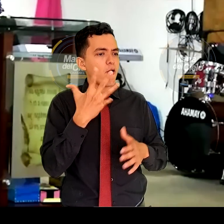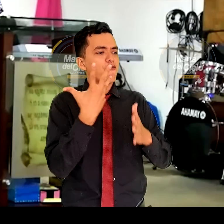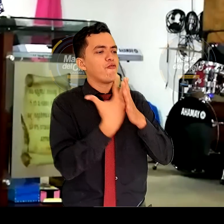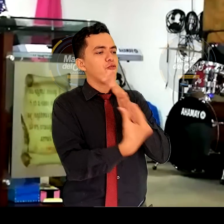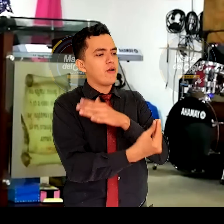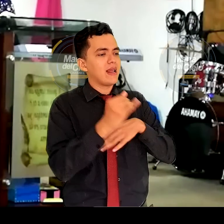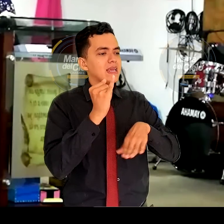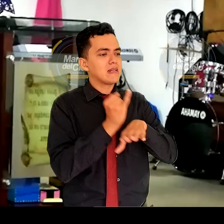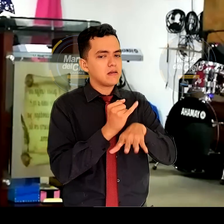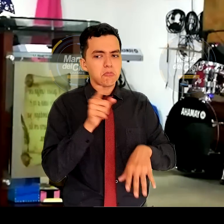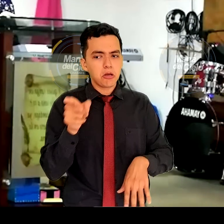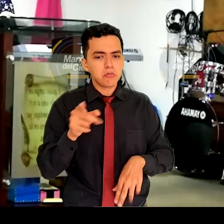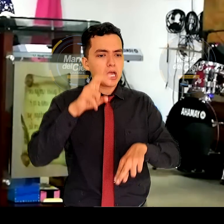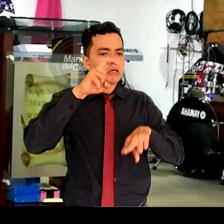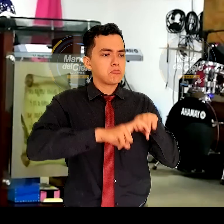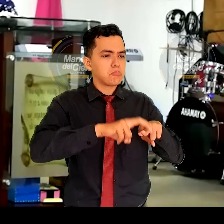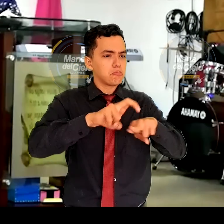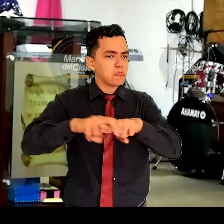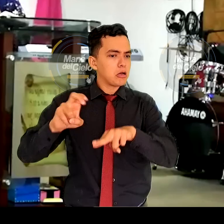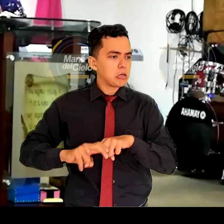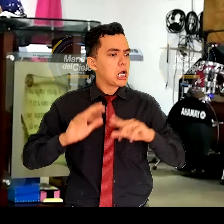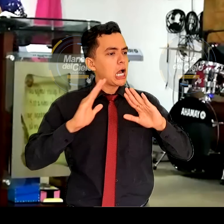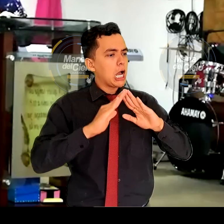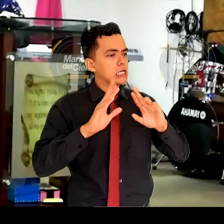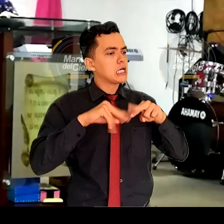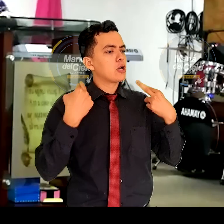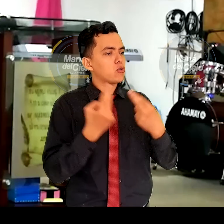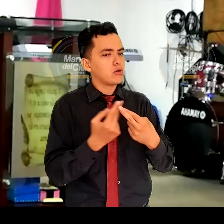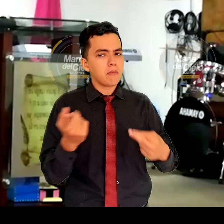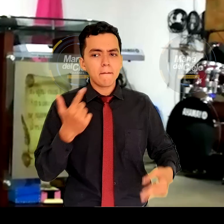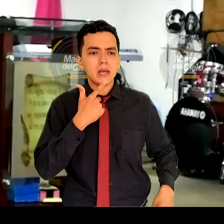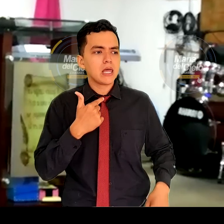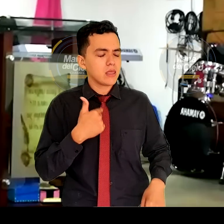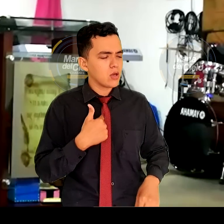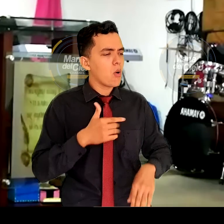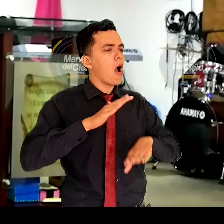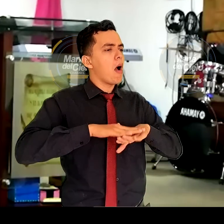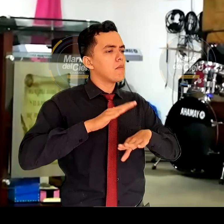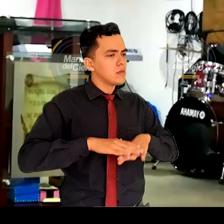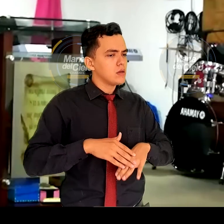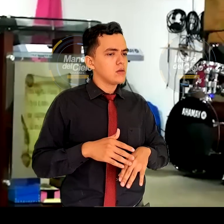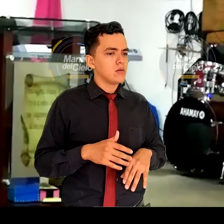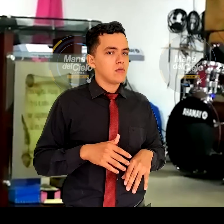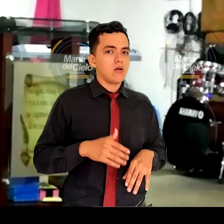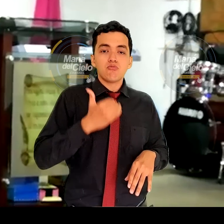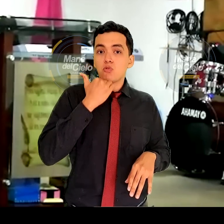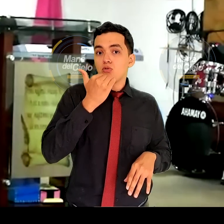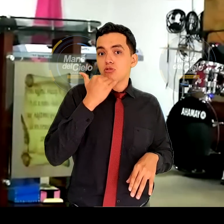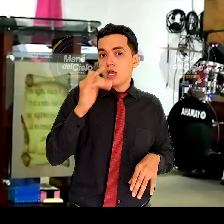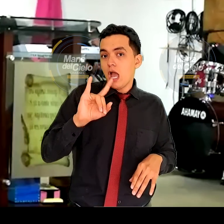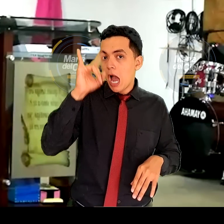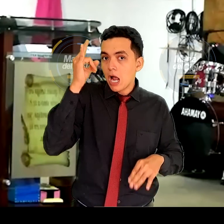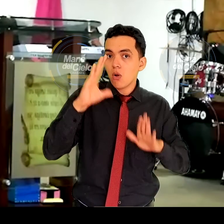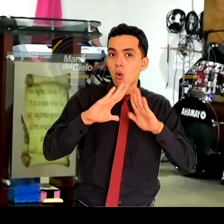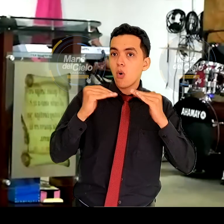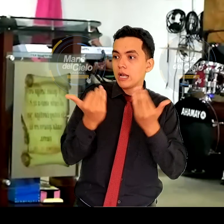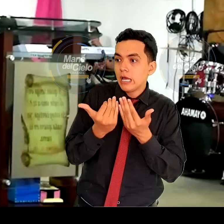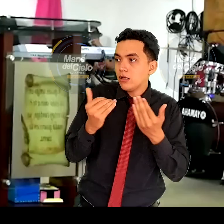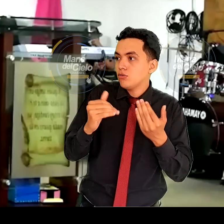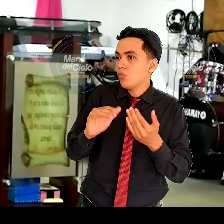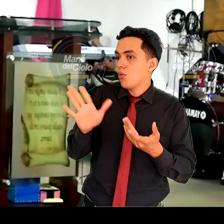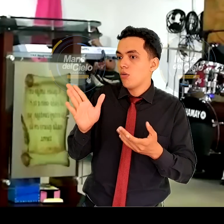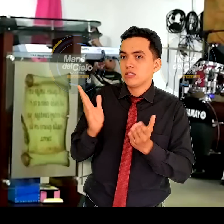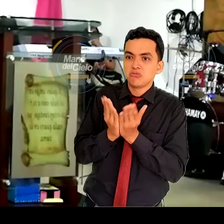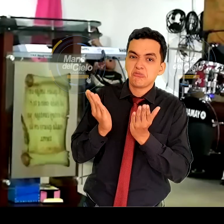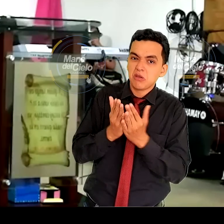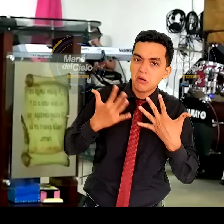casa: mamá, papá, siéntese porque ya no aguanto más. ¿Qué pasó, mija? ¿Qué sucedió? Pensó que le iban a decir algo del colegio, que no iba a seguir estudiando, qué sé